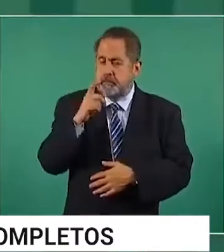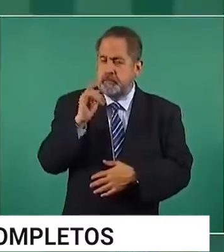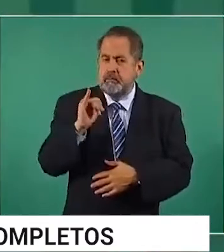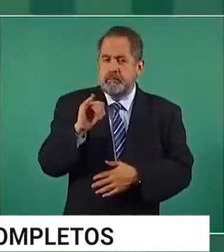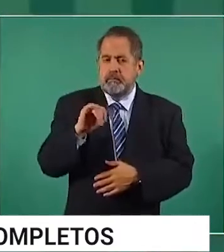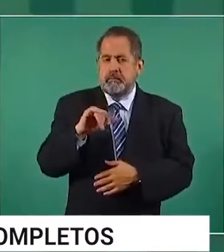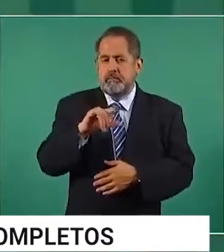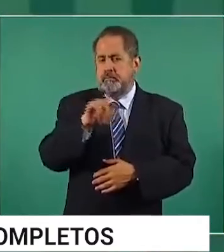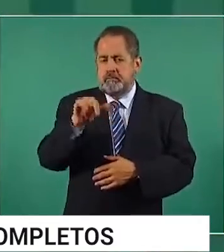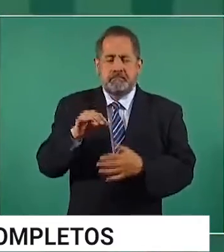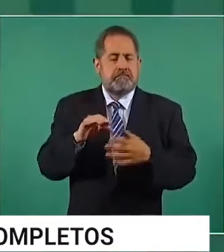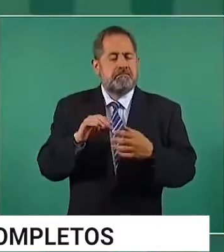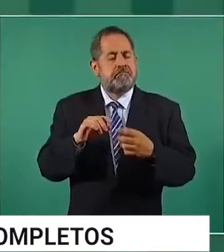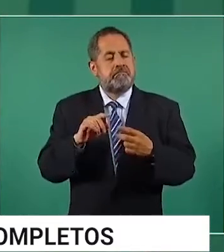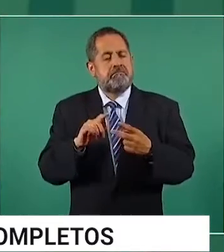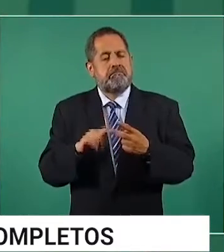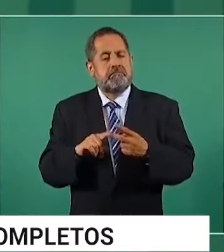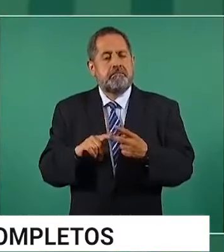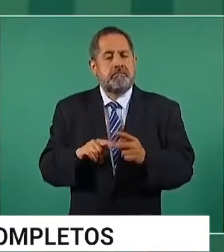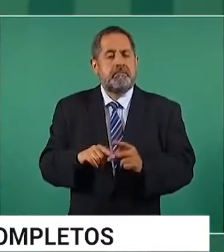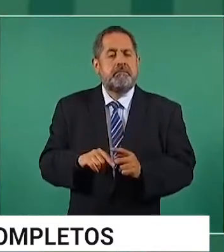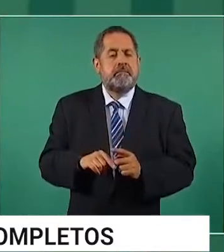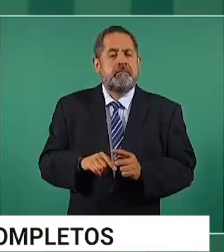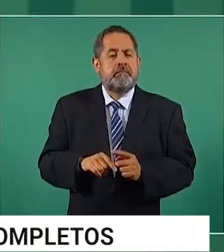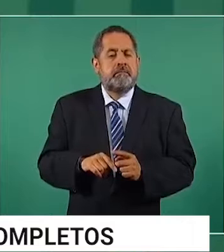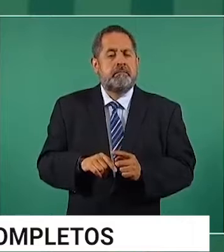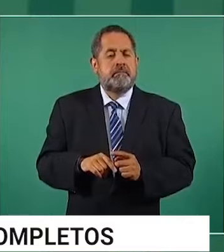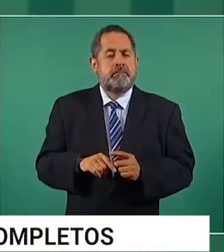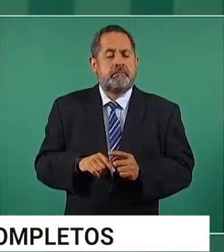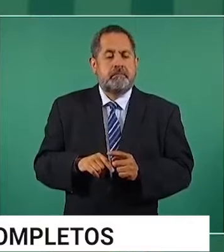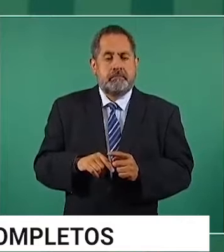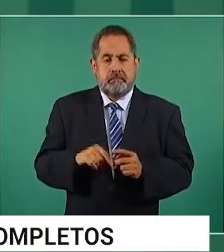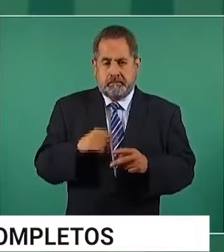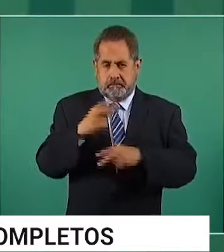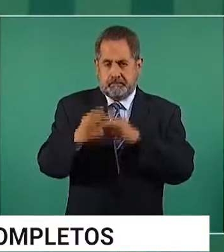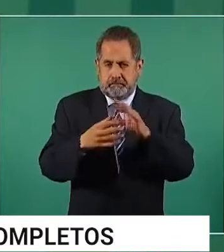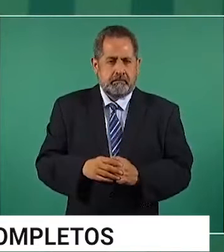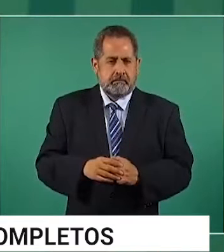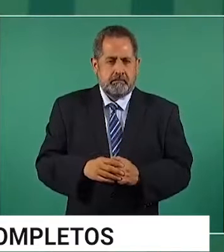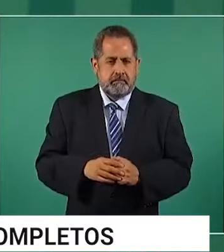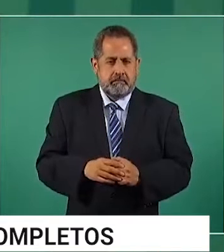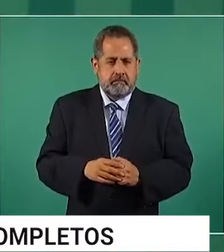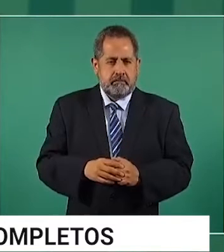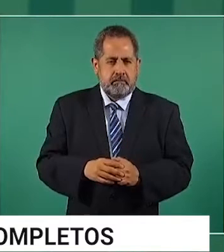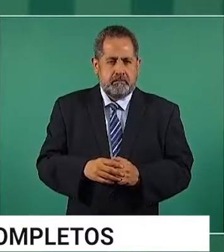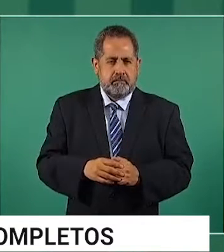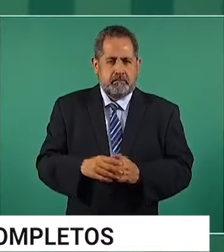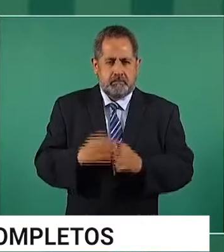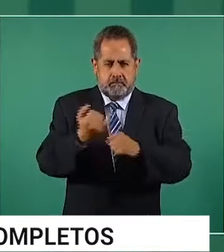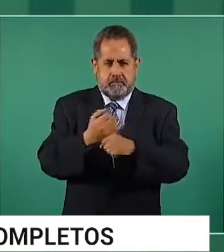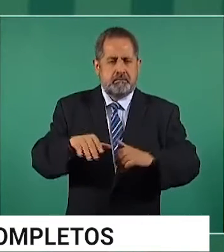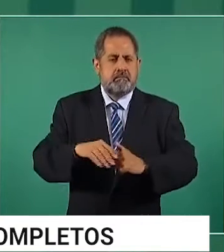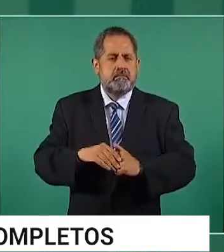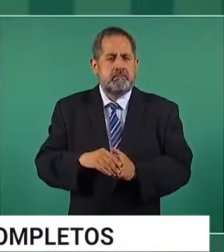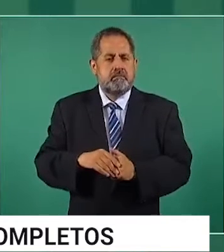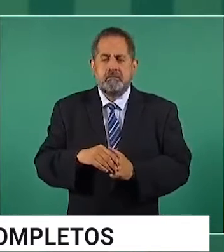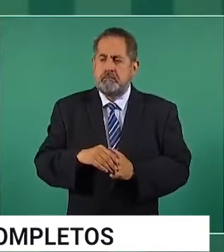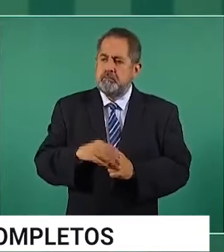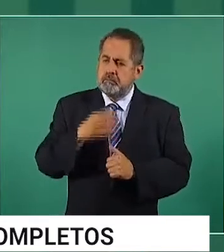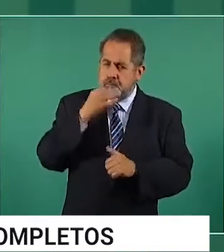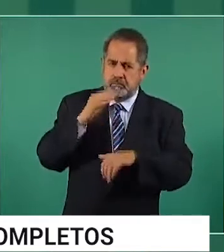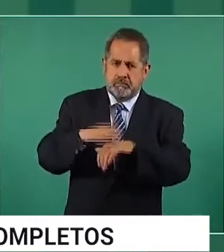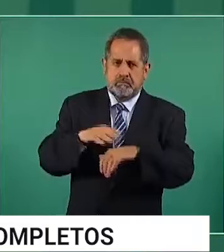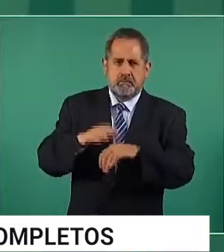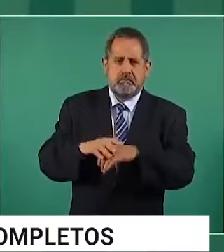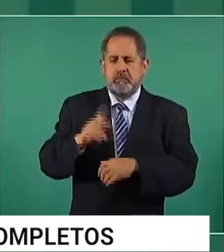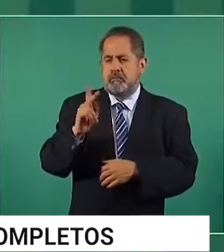Judicial para que se informen respecto a la vacunación de este sector. Vamos a enviar un informe